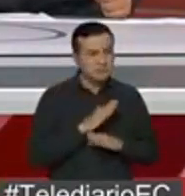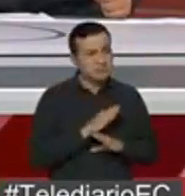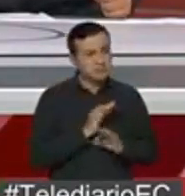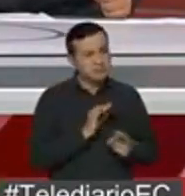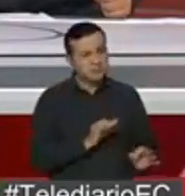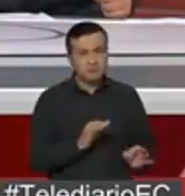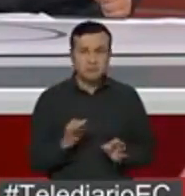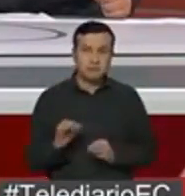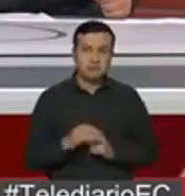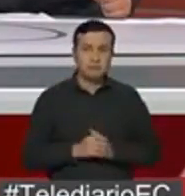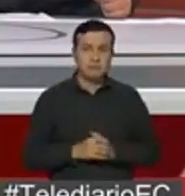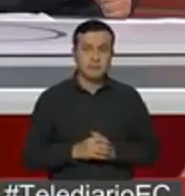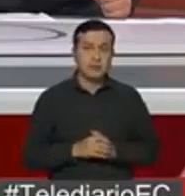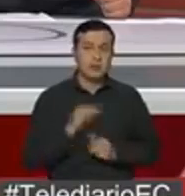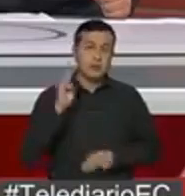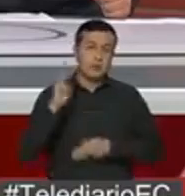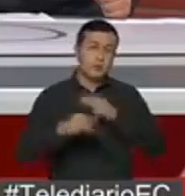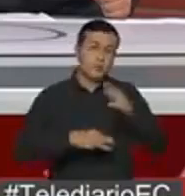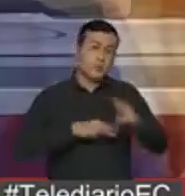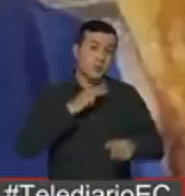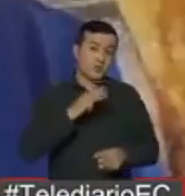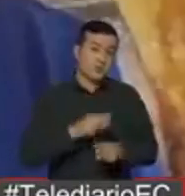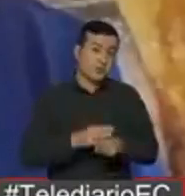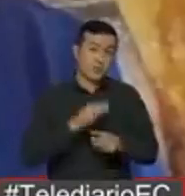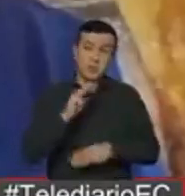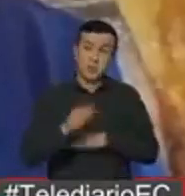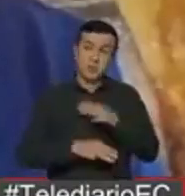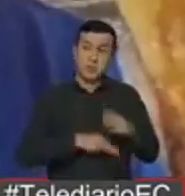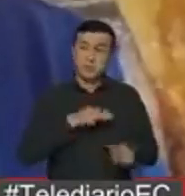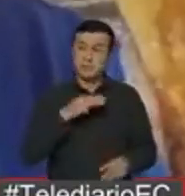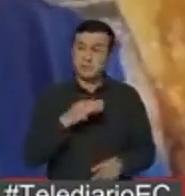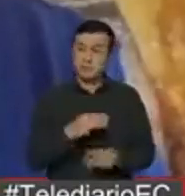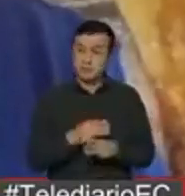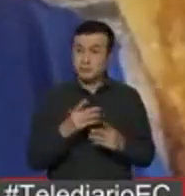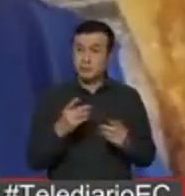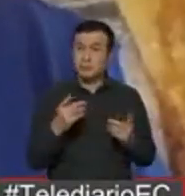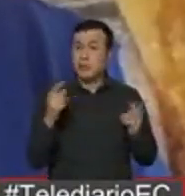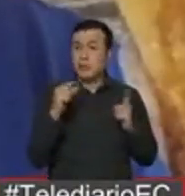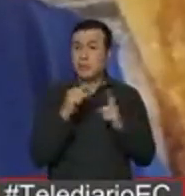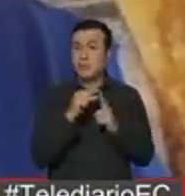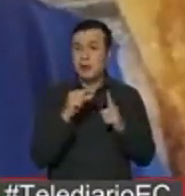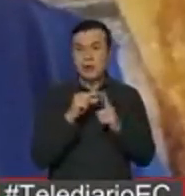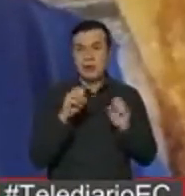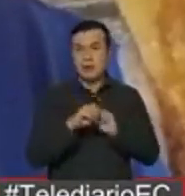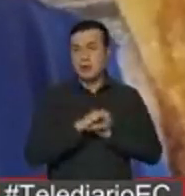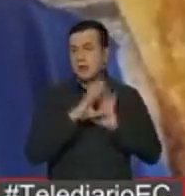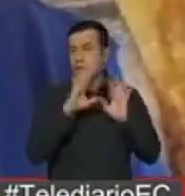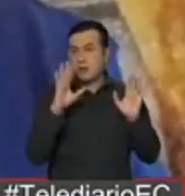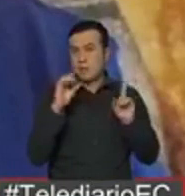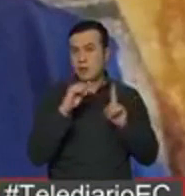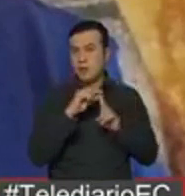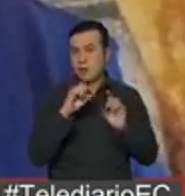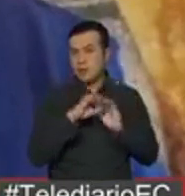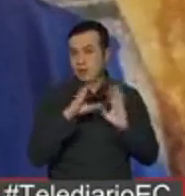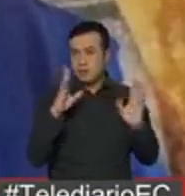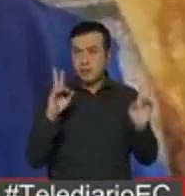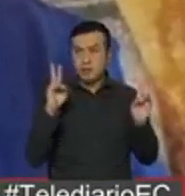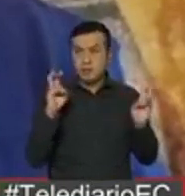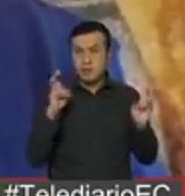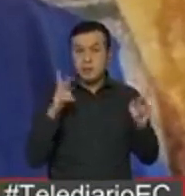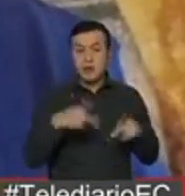Casi mundialmente creo que hay una palabra que define todo esto, que es la